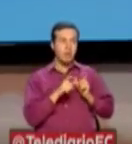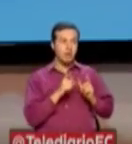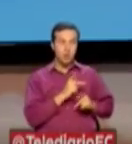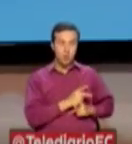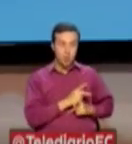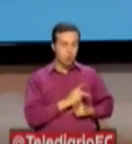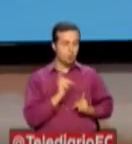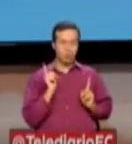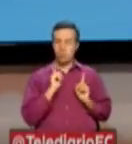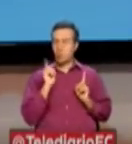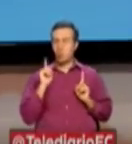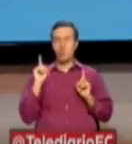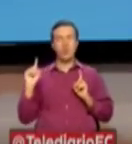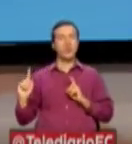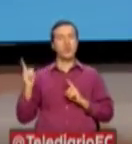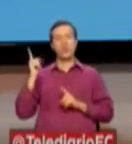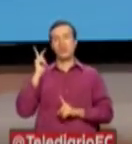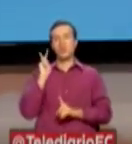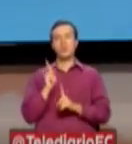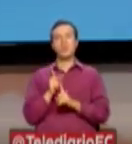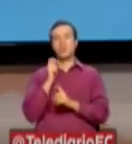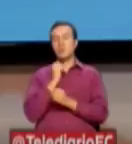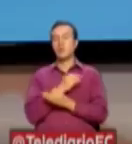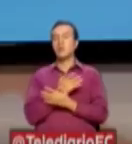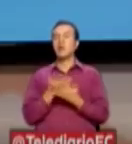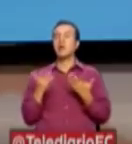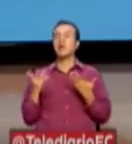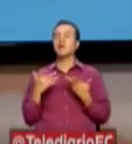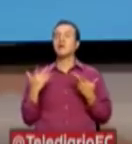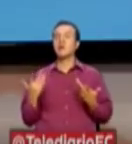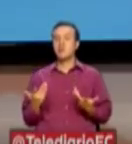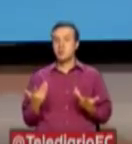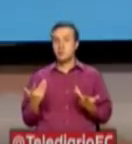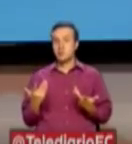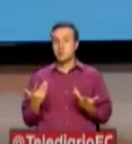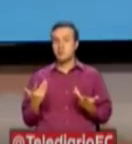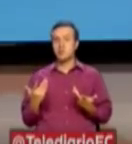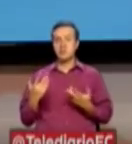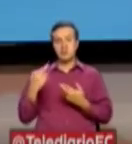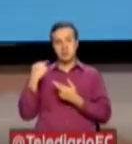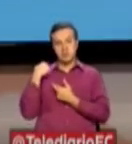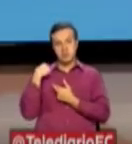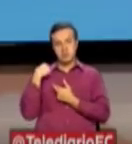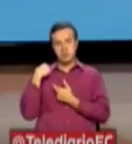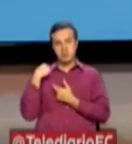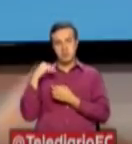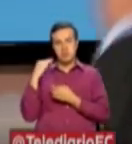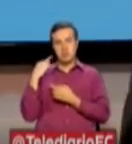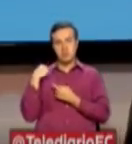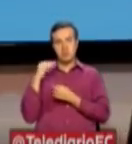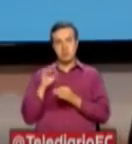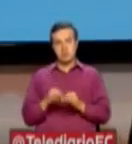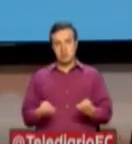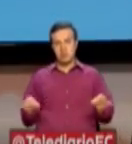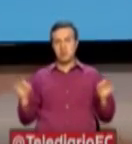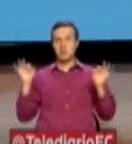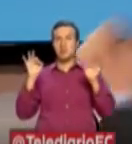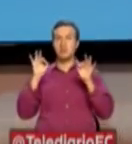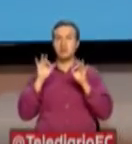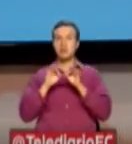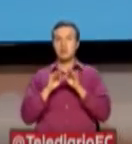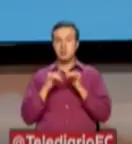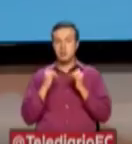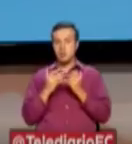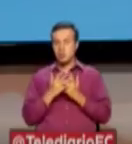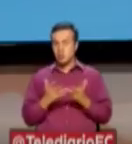nadie se trata única y exclusivamente de actuar con responsabilidad nacional porque esto si